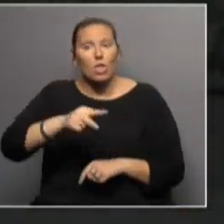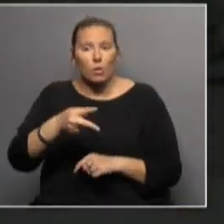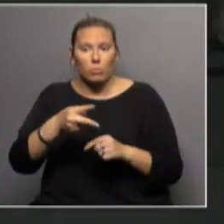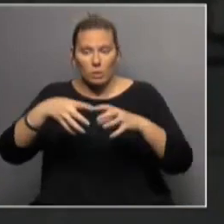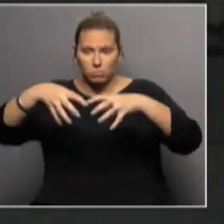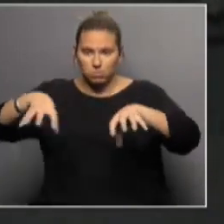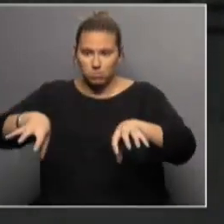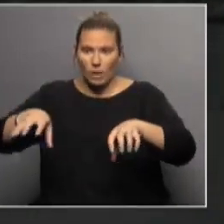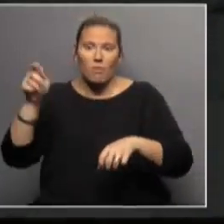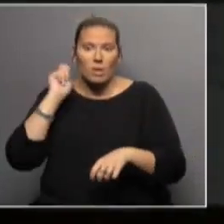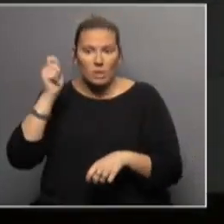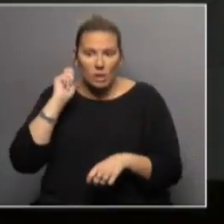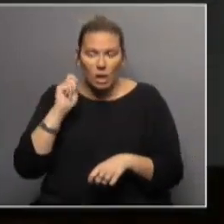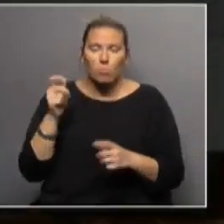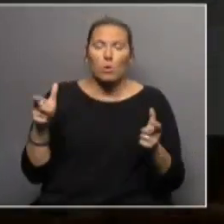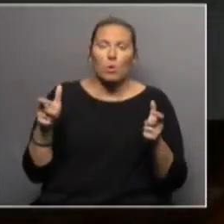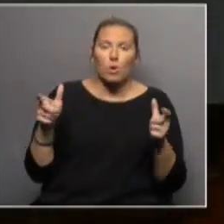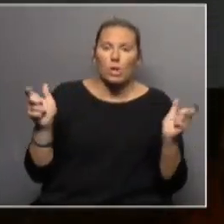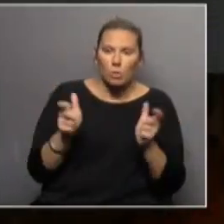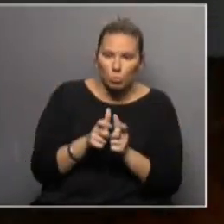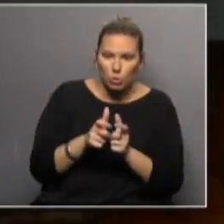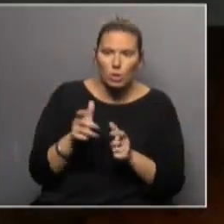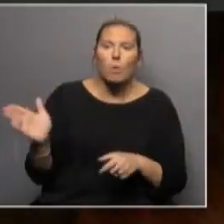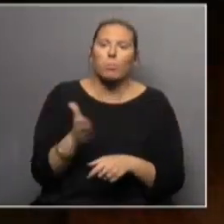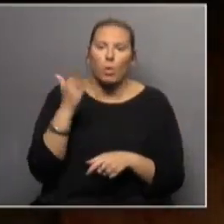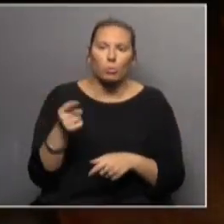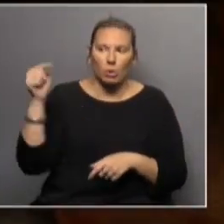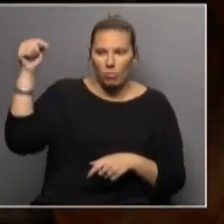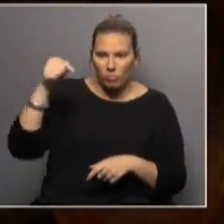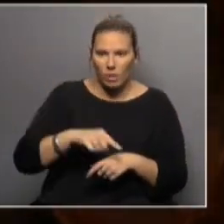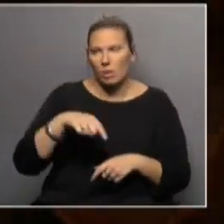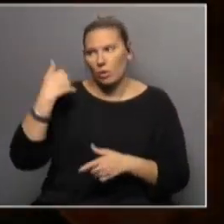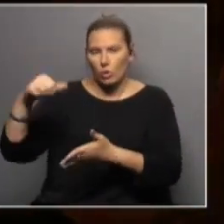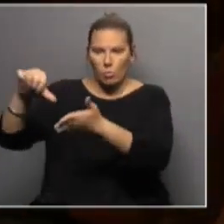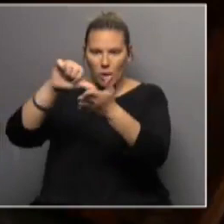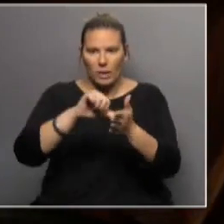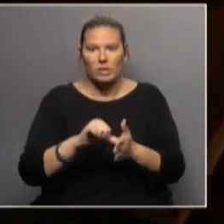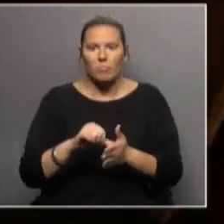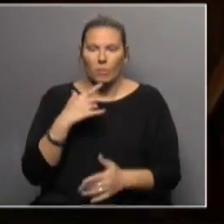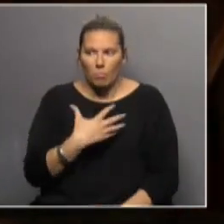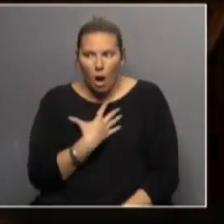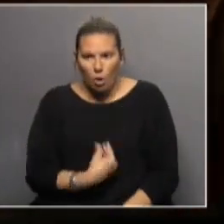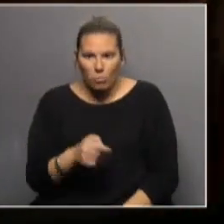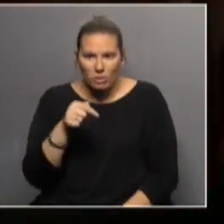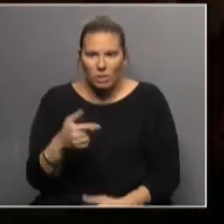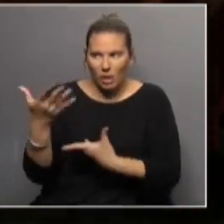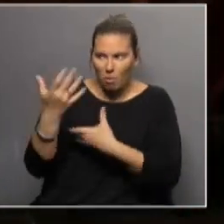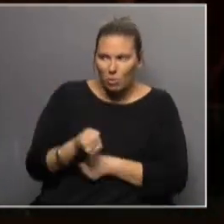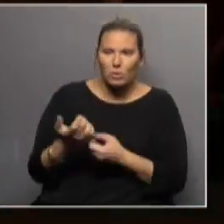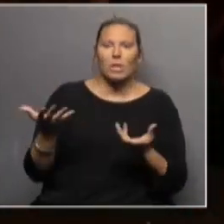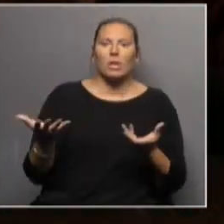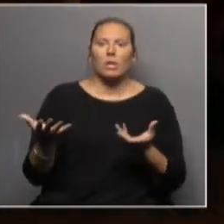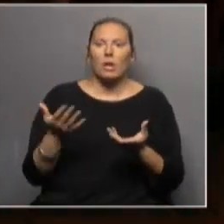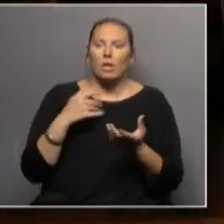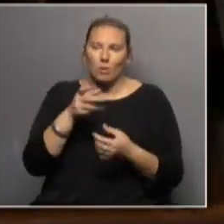acá se festejamos desde cumpleaños, reuniones con productores que hemos traído del exterior para convencerlos que colaboren con nosotros,